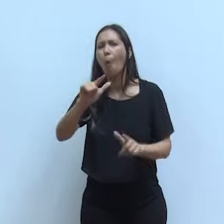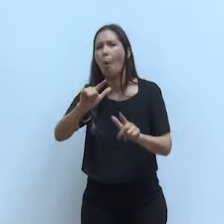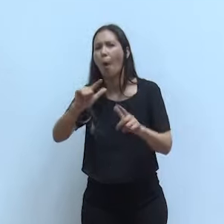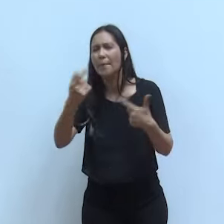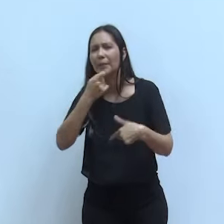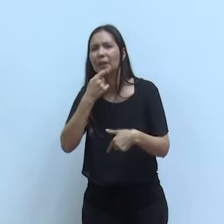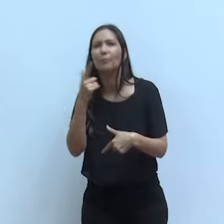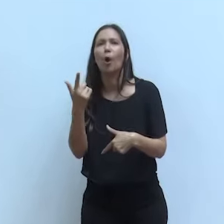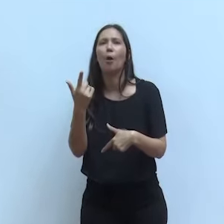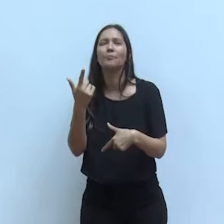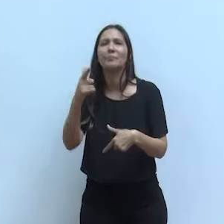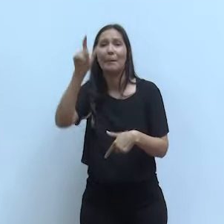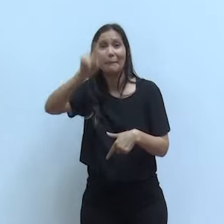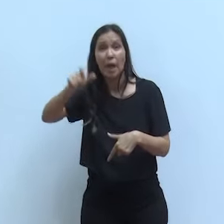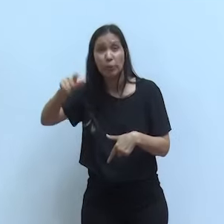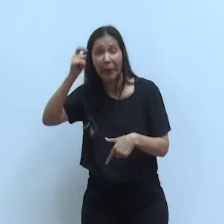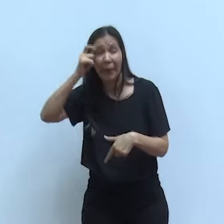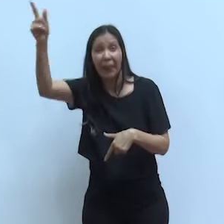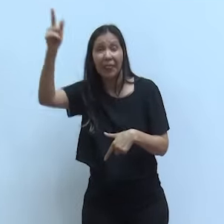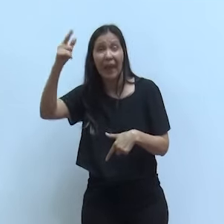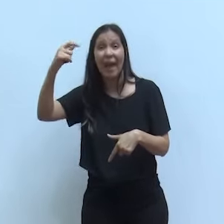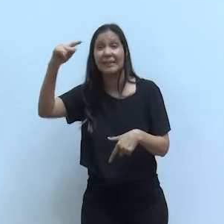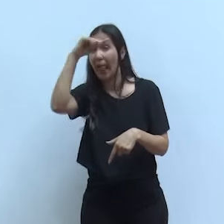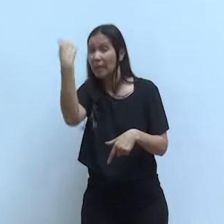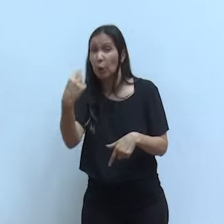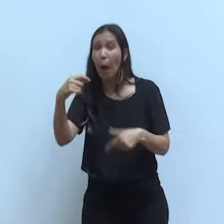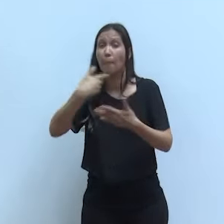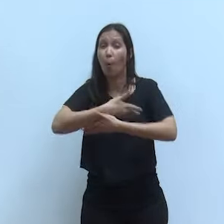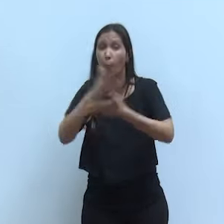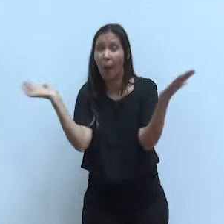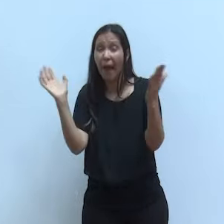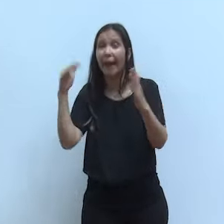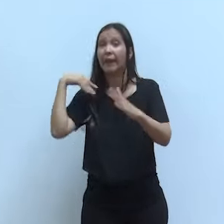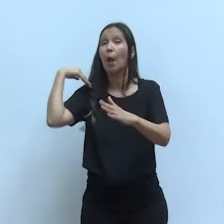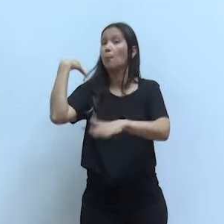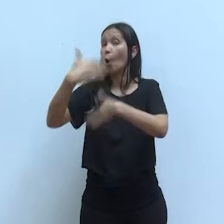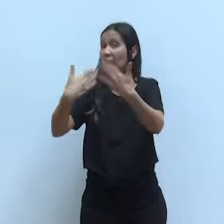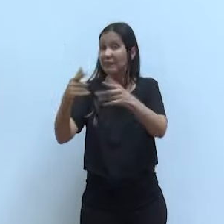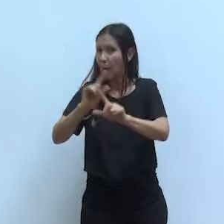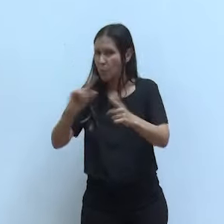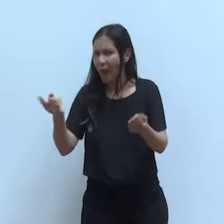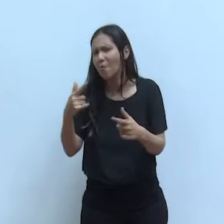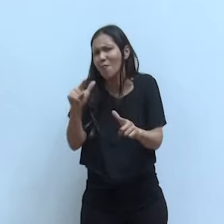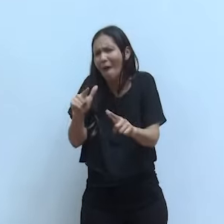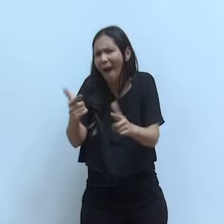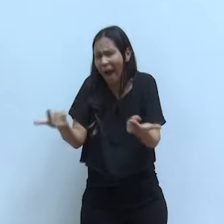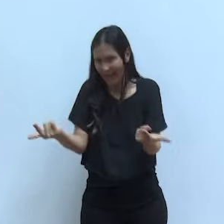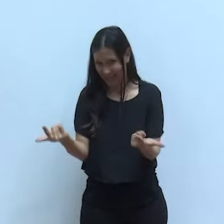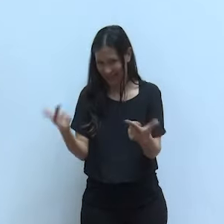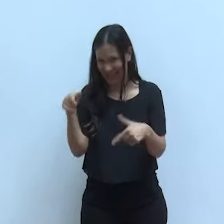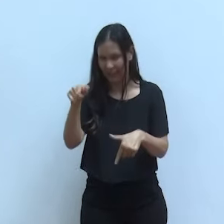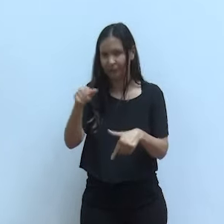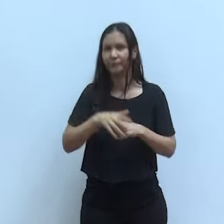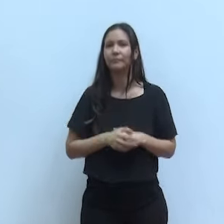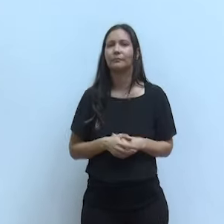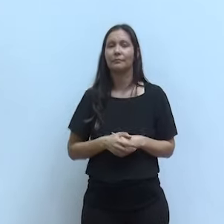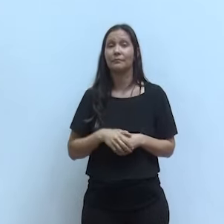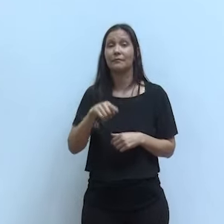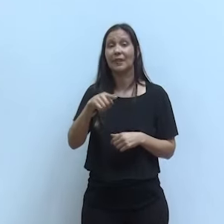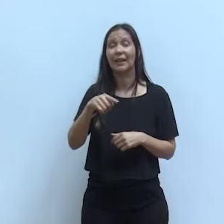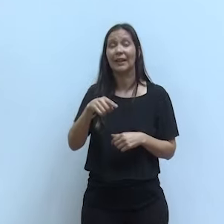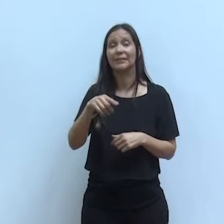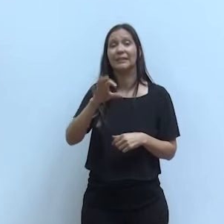progresista no hay casi conservadores nacional populares ese ese 0,8 por que votó a Guillermo Moreno